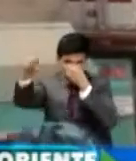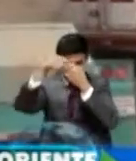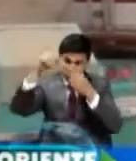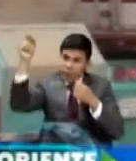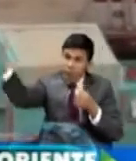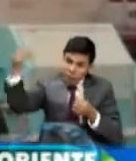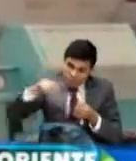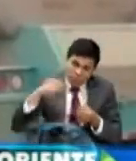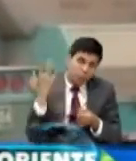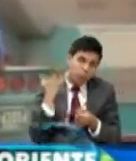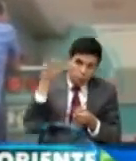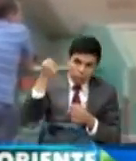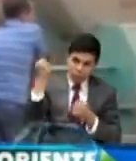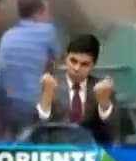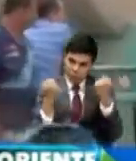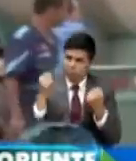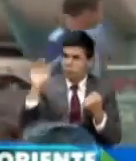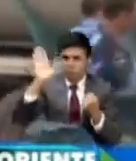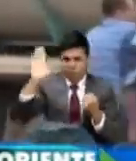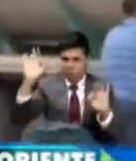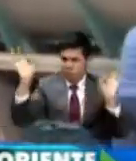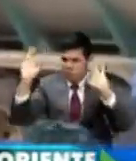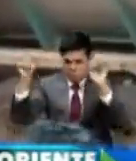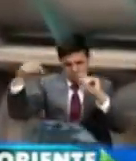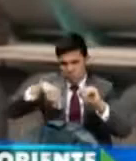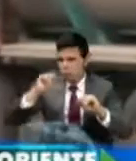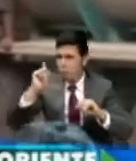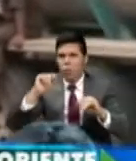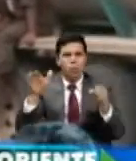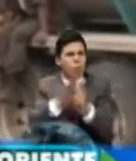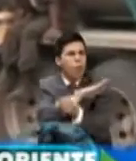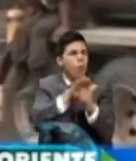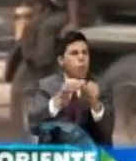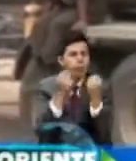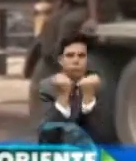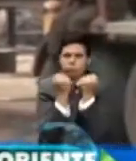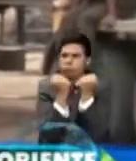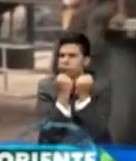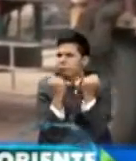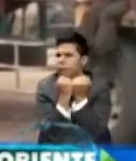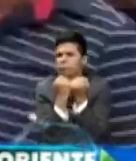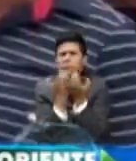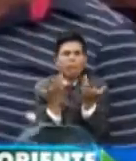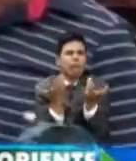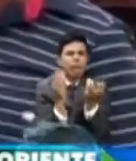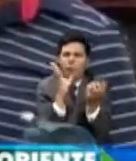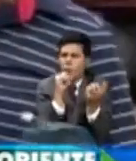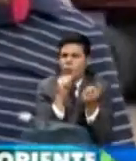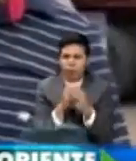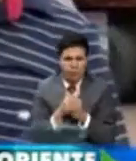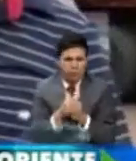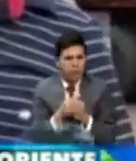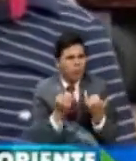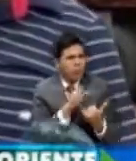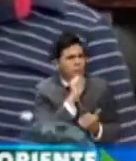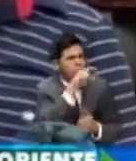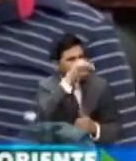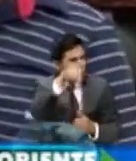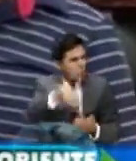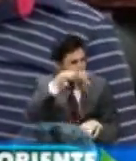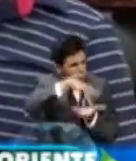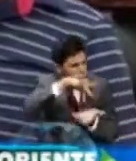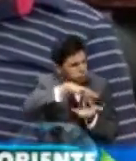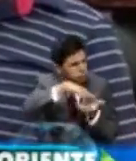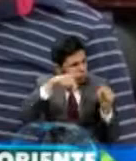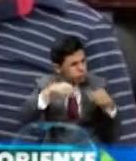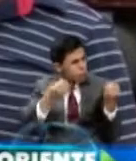llegar a Ocaña con sus vehículos, porque no hay parqueadero. Los parqueaderos están totalmente atiborrados acá, no hay espacio para un carro más. En el momento, ¿cuántos conductores hay concentrados